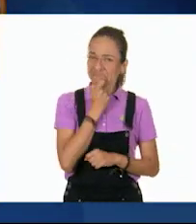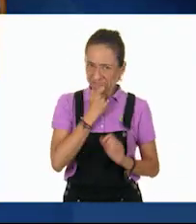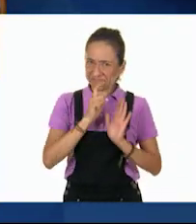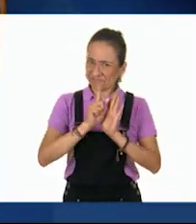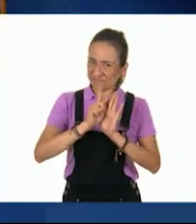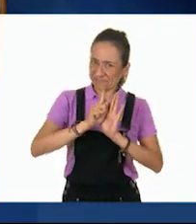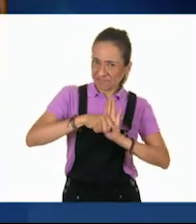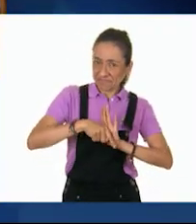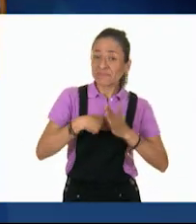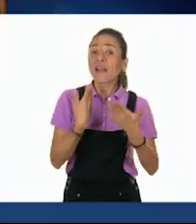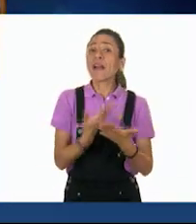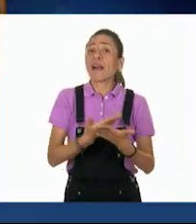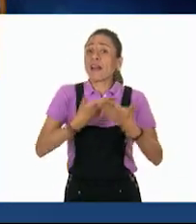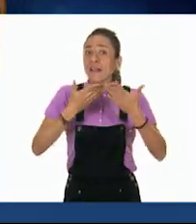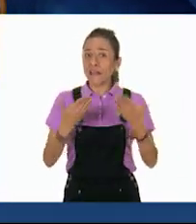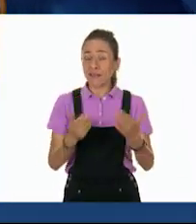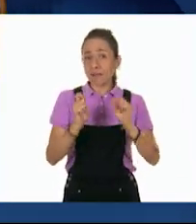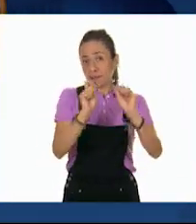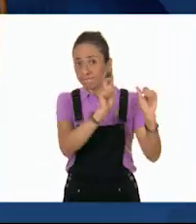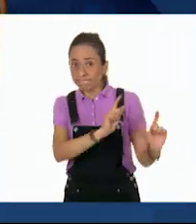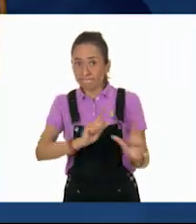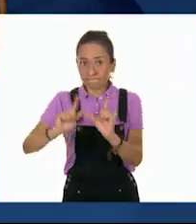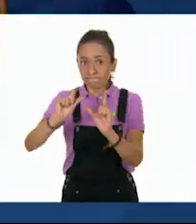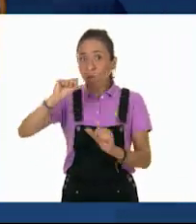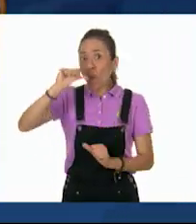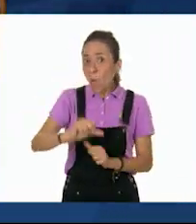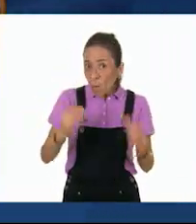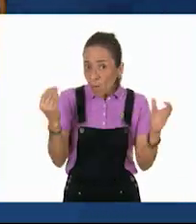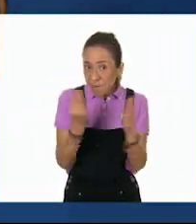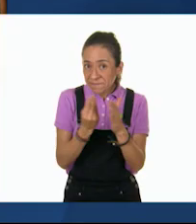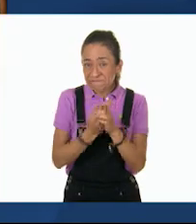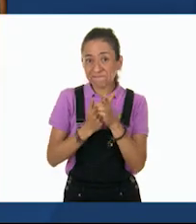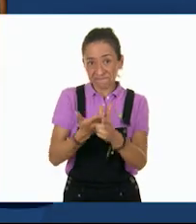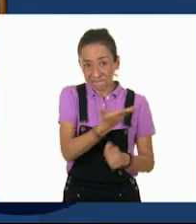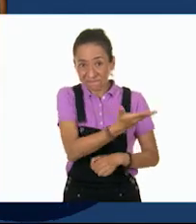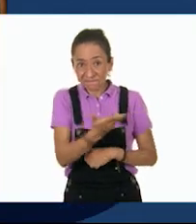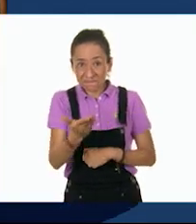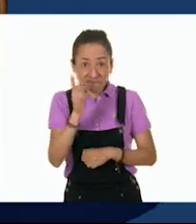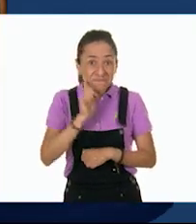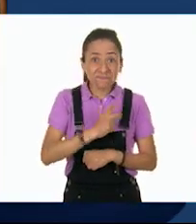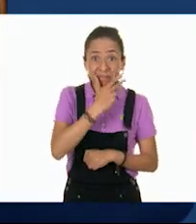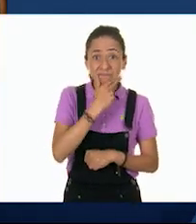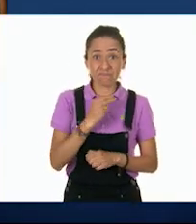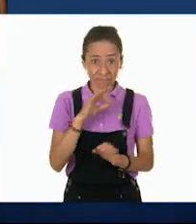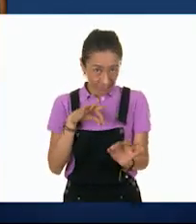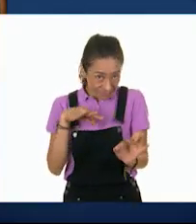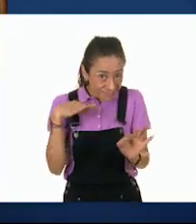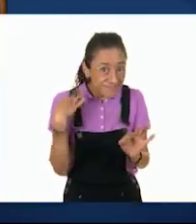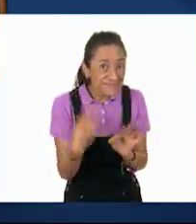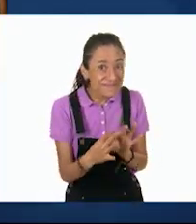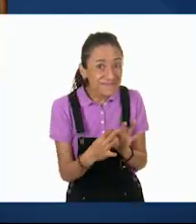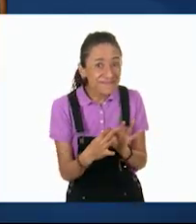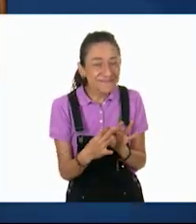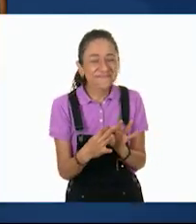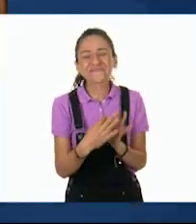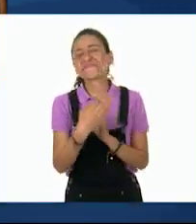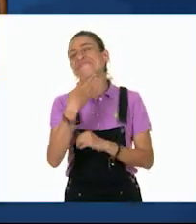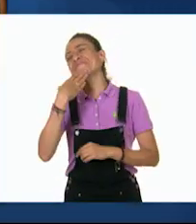es momento de seguir con el programa de hoy. ¿Listas? ¿Listos?